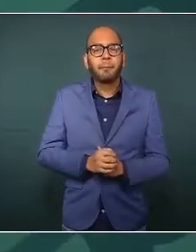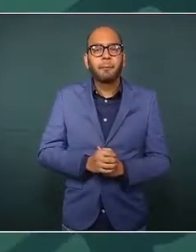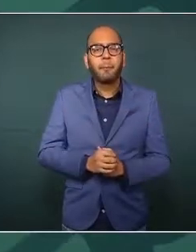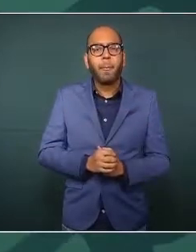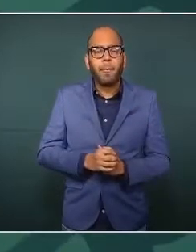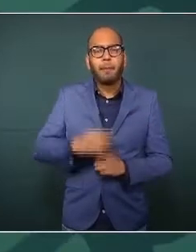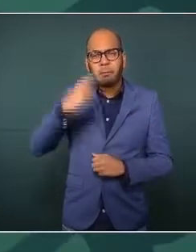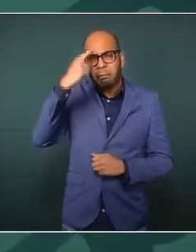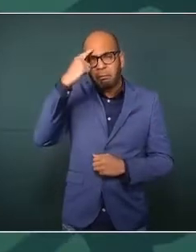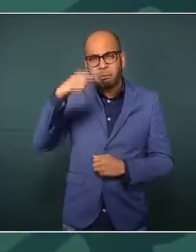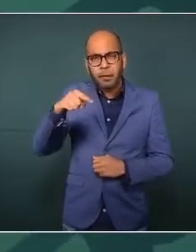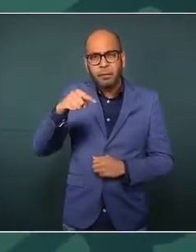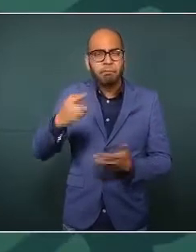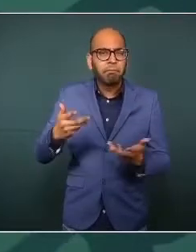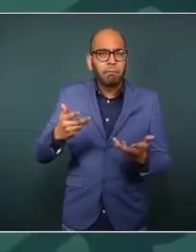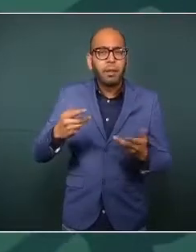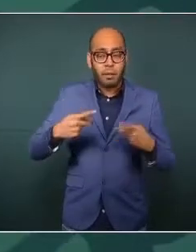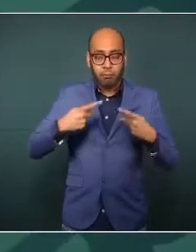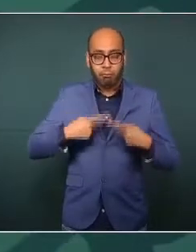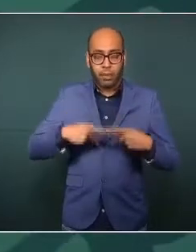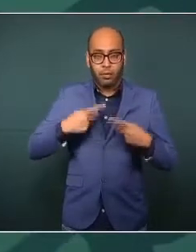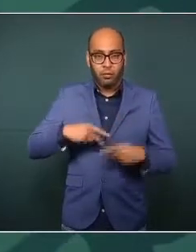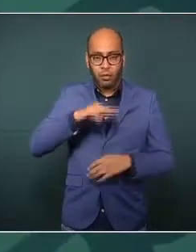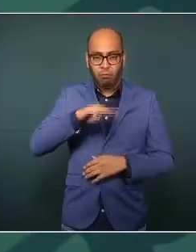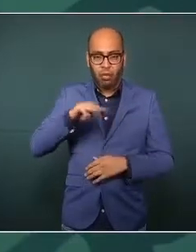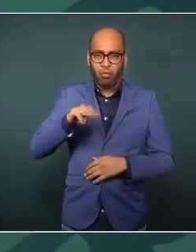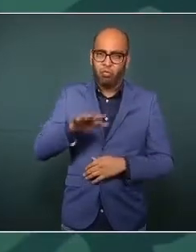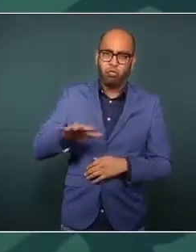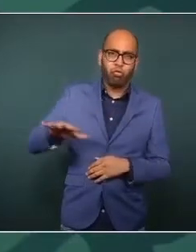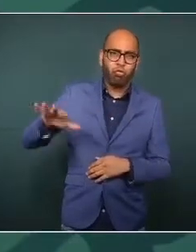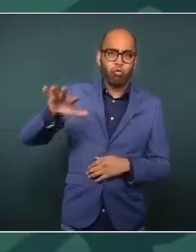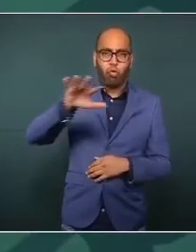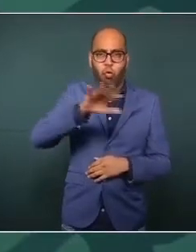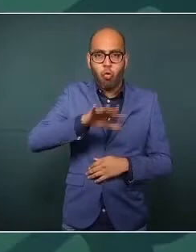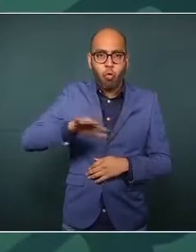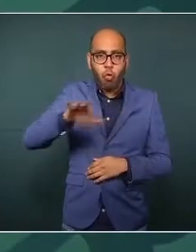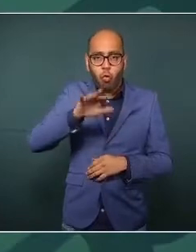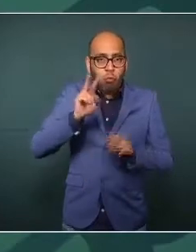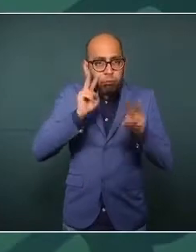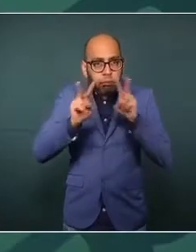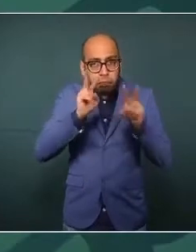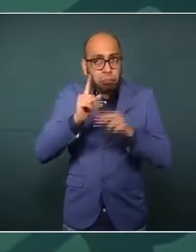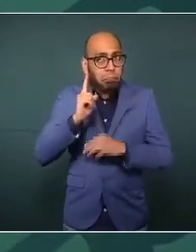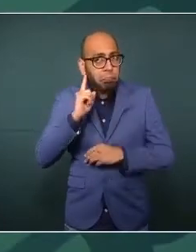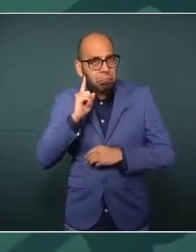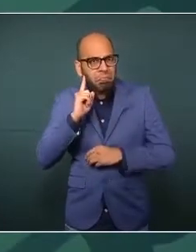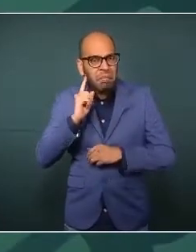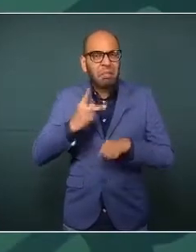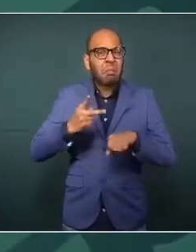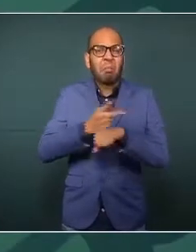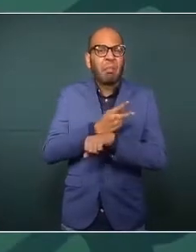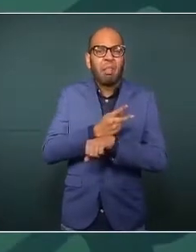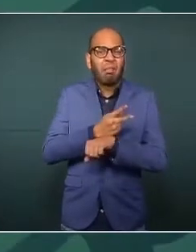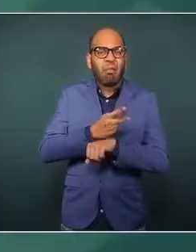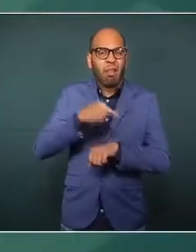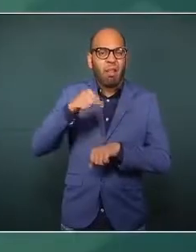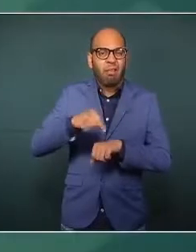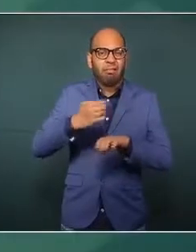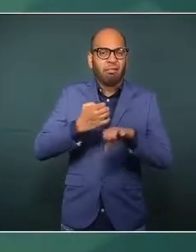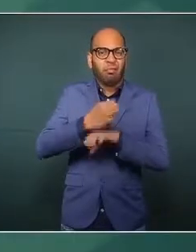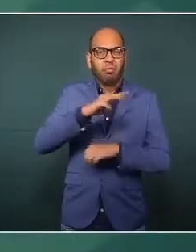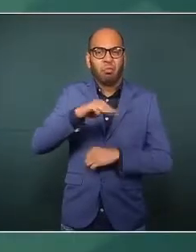que todos los ciudadanos de Michoacán sepan cómo estamos en esta